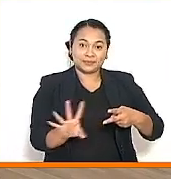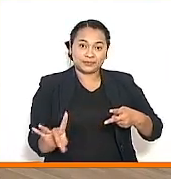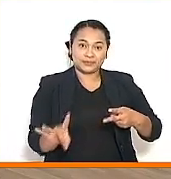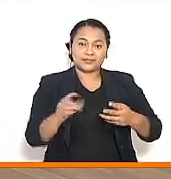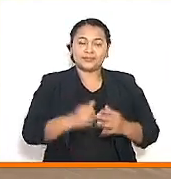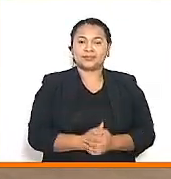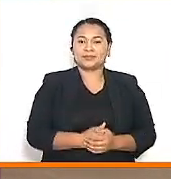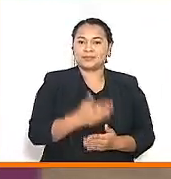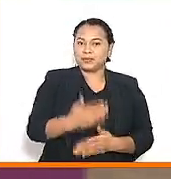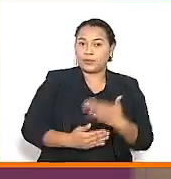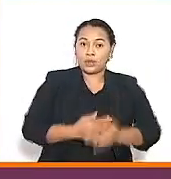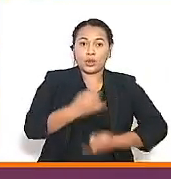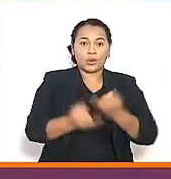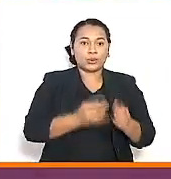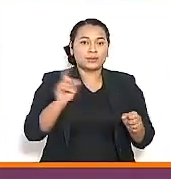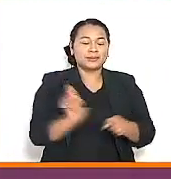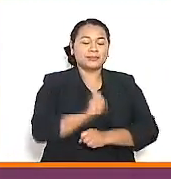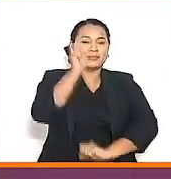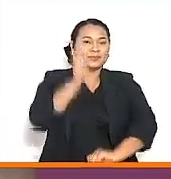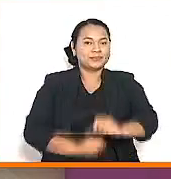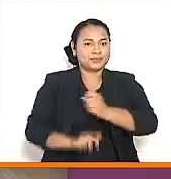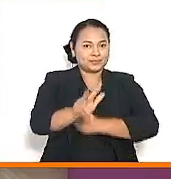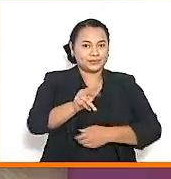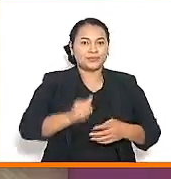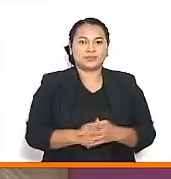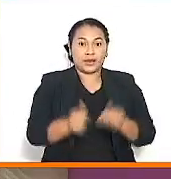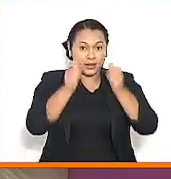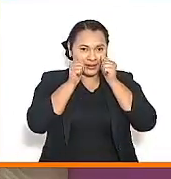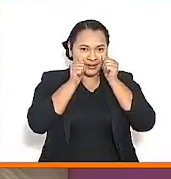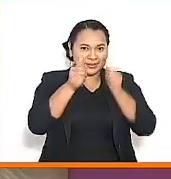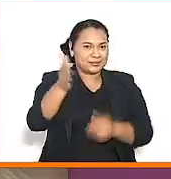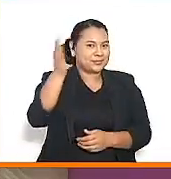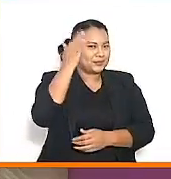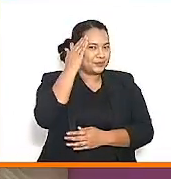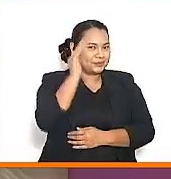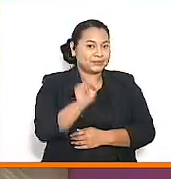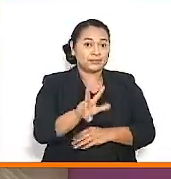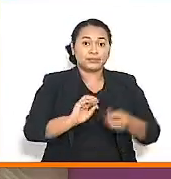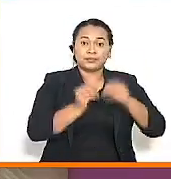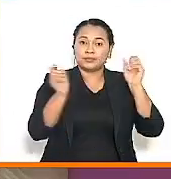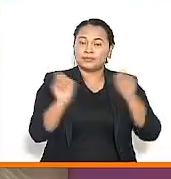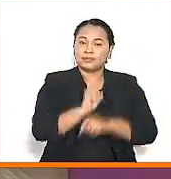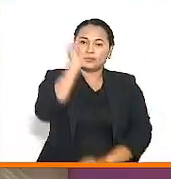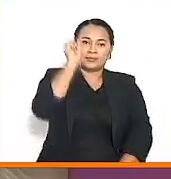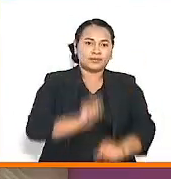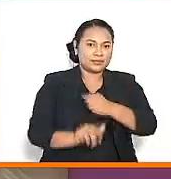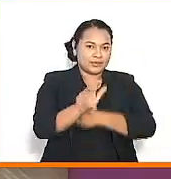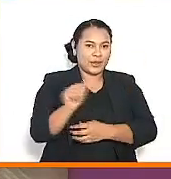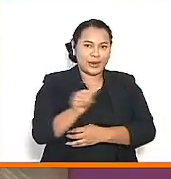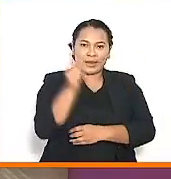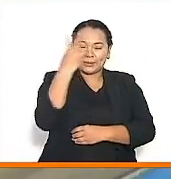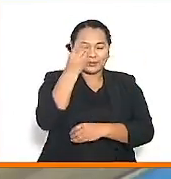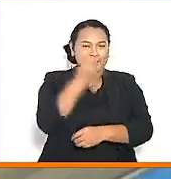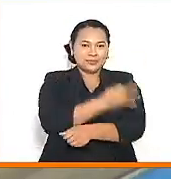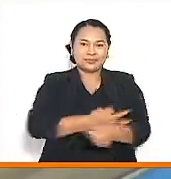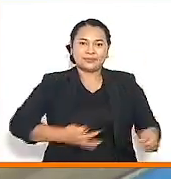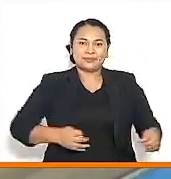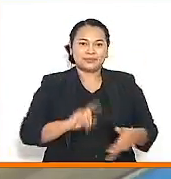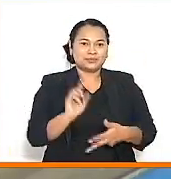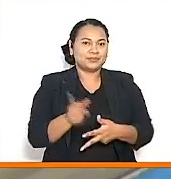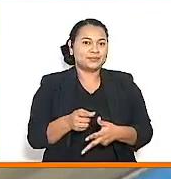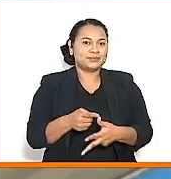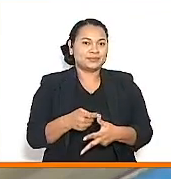78. Continuamos pegando y ganando con Pega 3. Atentos, se vienen tus tres números favorecidos en esta hermosa tarde. Primer número